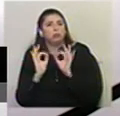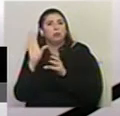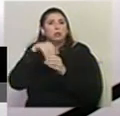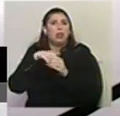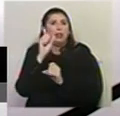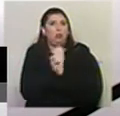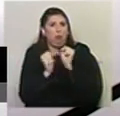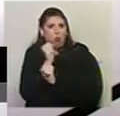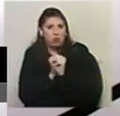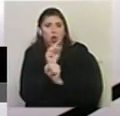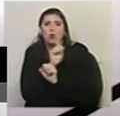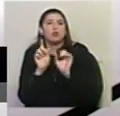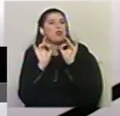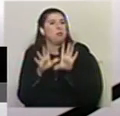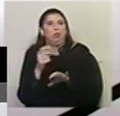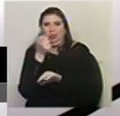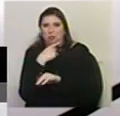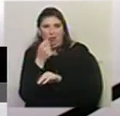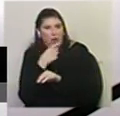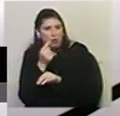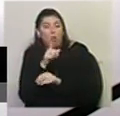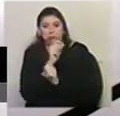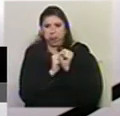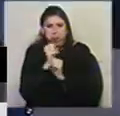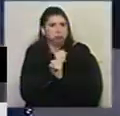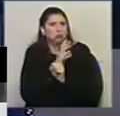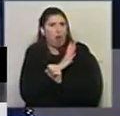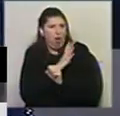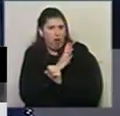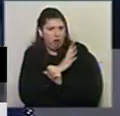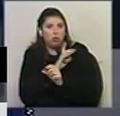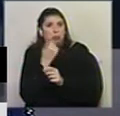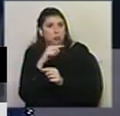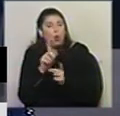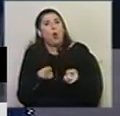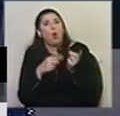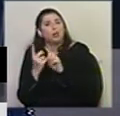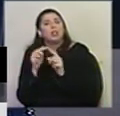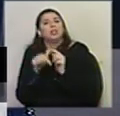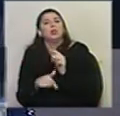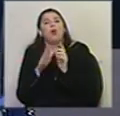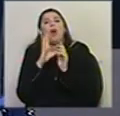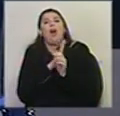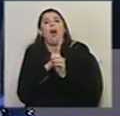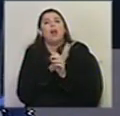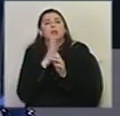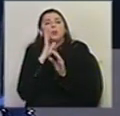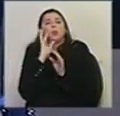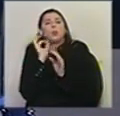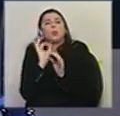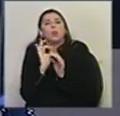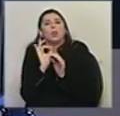de medicamentos. Medicamentos es una tecnología, hay otras. En todo esto hay que tener una enorme racionalidad, porque el tema